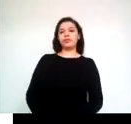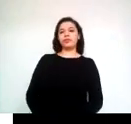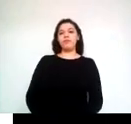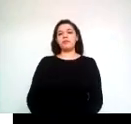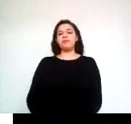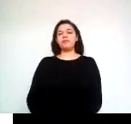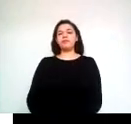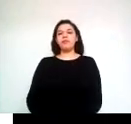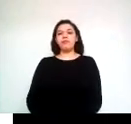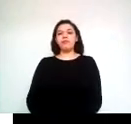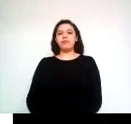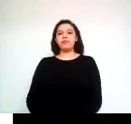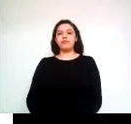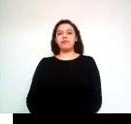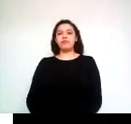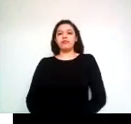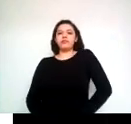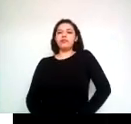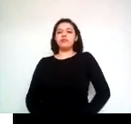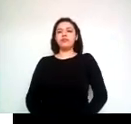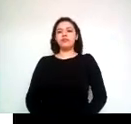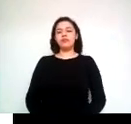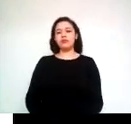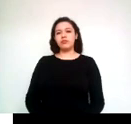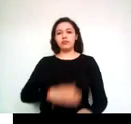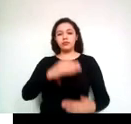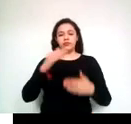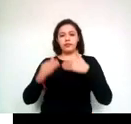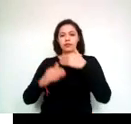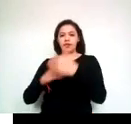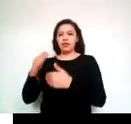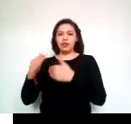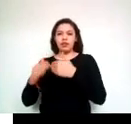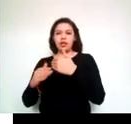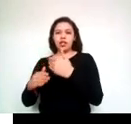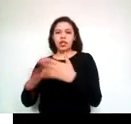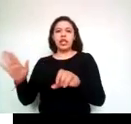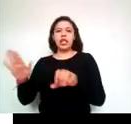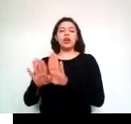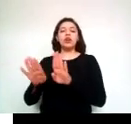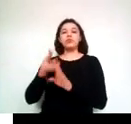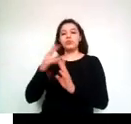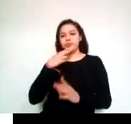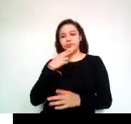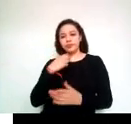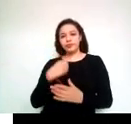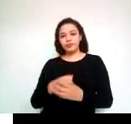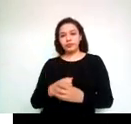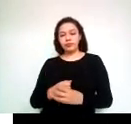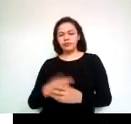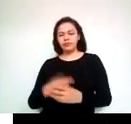Hablemos ahora un poco de las consecuencias y los efectos que tienen los factores de riesgo psicosocial. Como hablamos hace unos